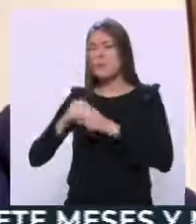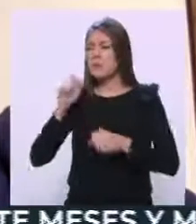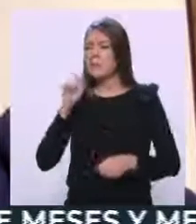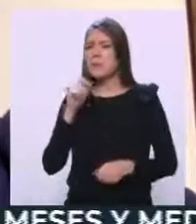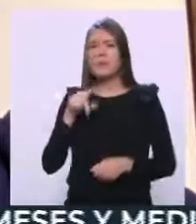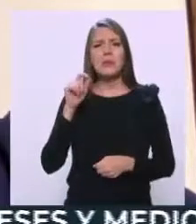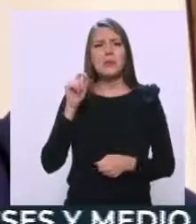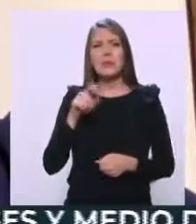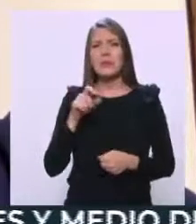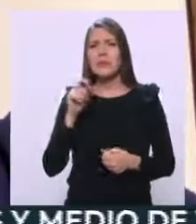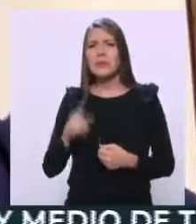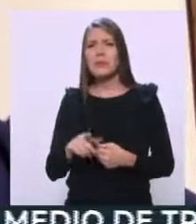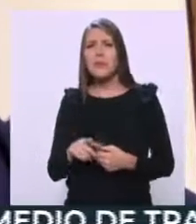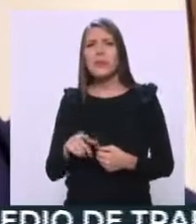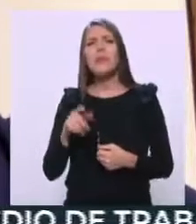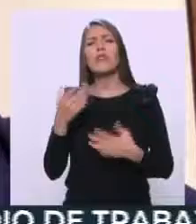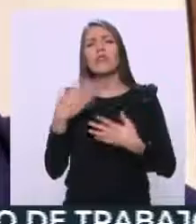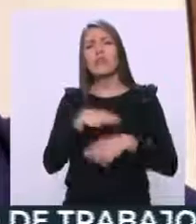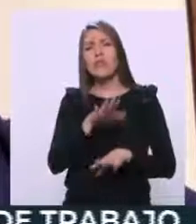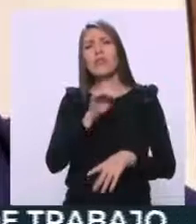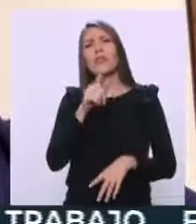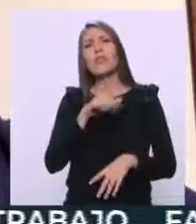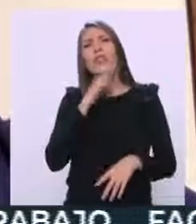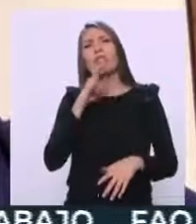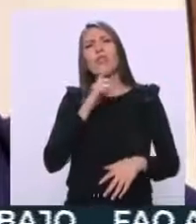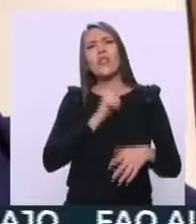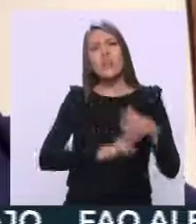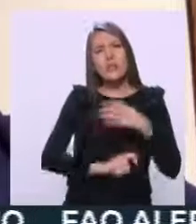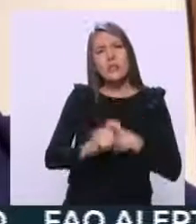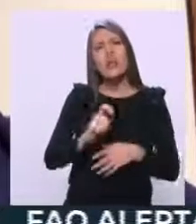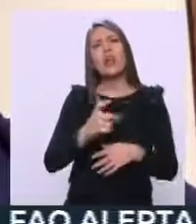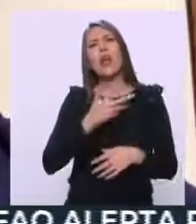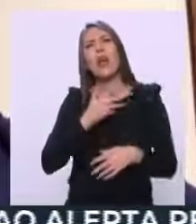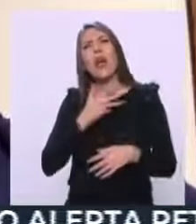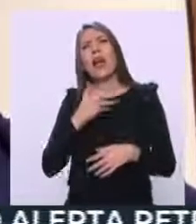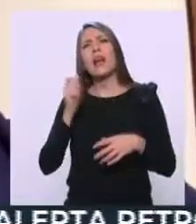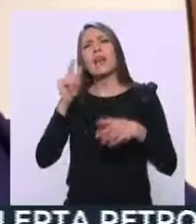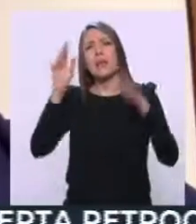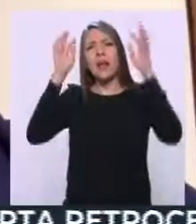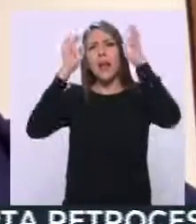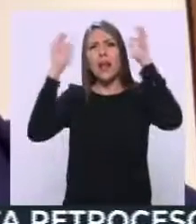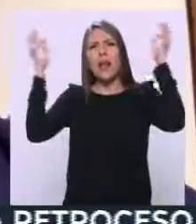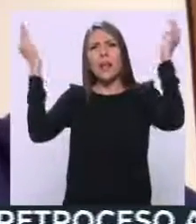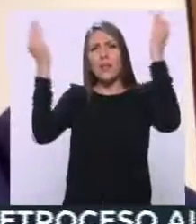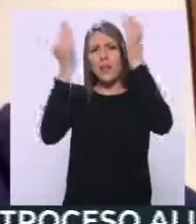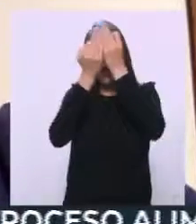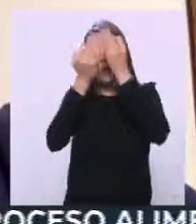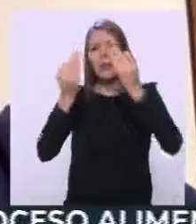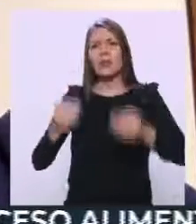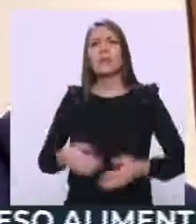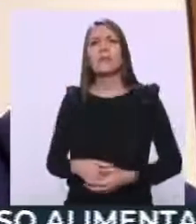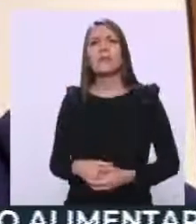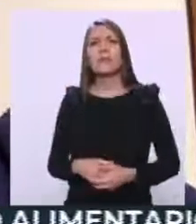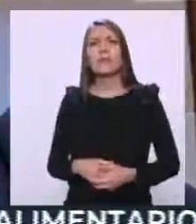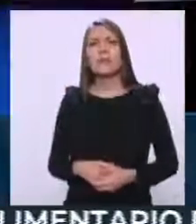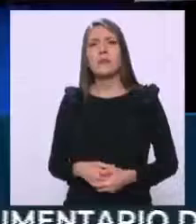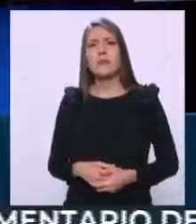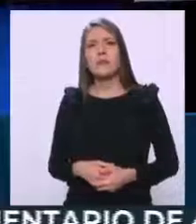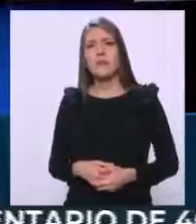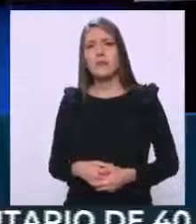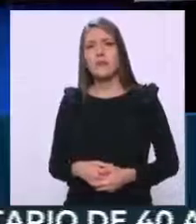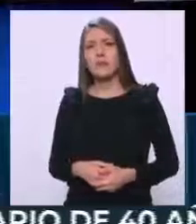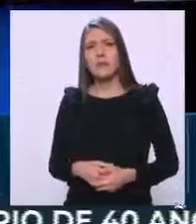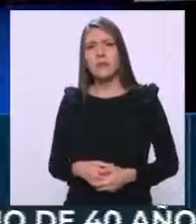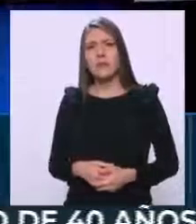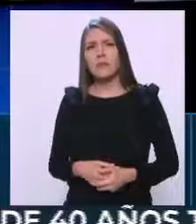se refiere a la corrupción que hay en las aduanas marítimas, terrestres y aéreas. Ahora, si no es que siglos,